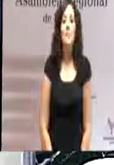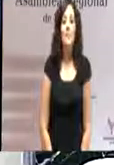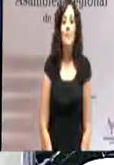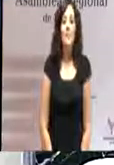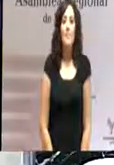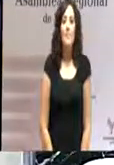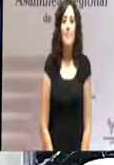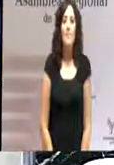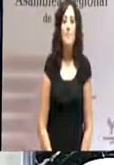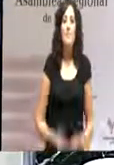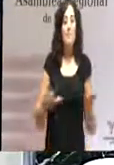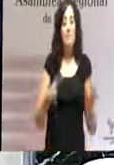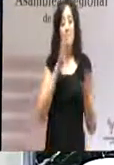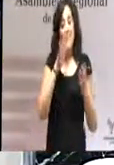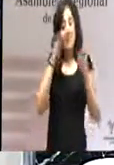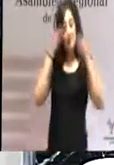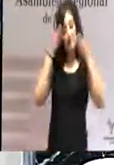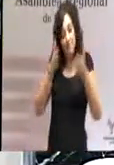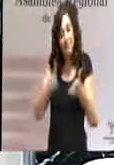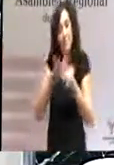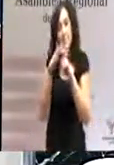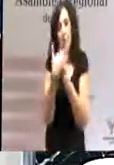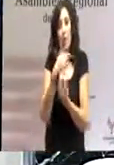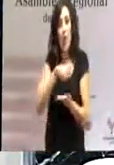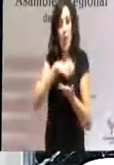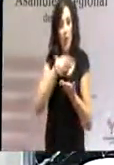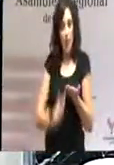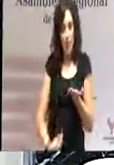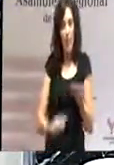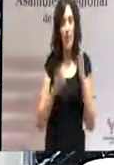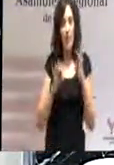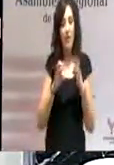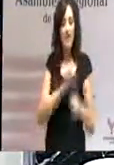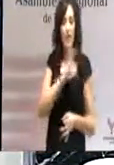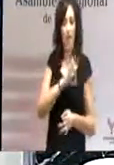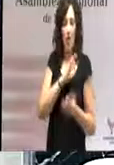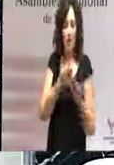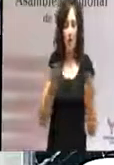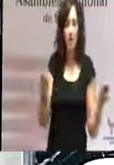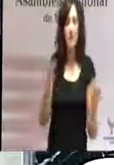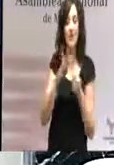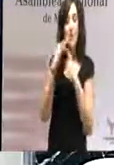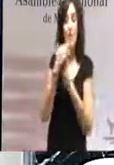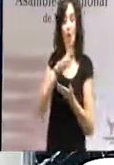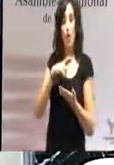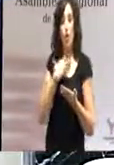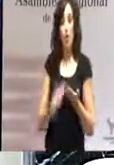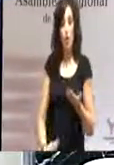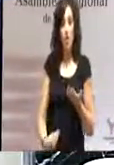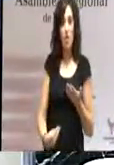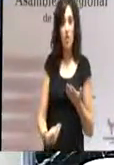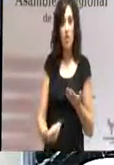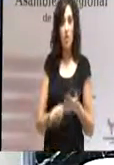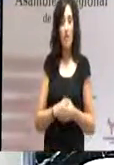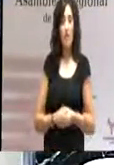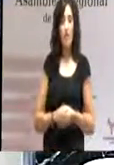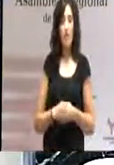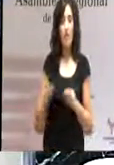Entrando en la situación de la región de Murcia, señorías, la situación de la región de Murcia.